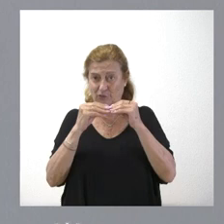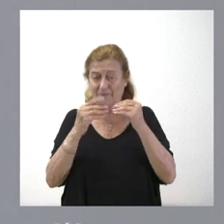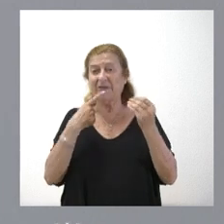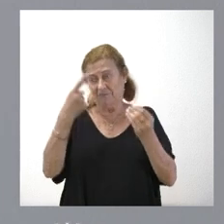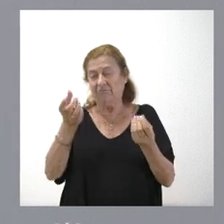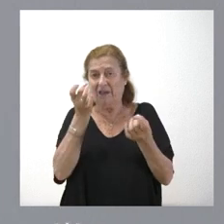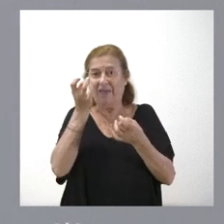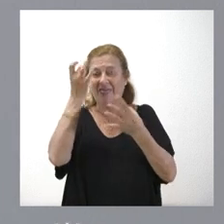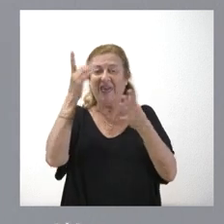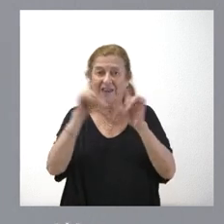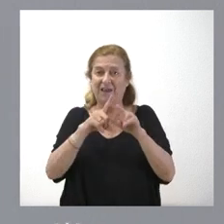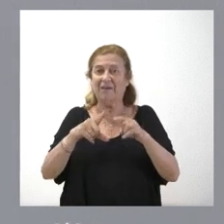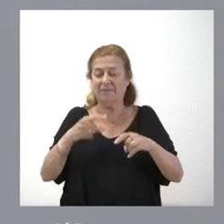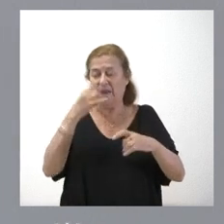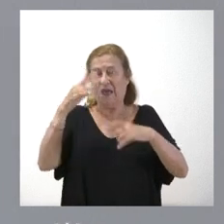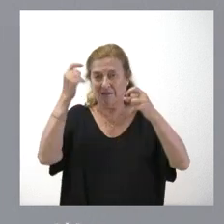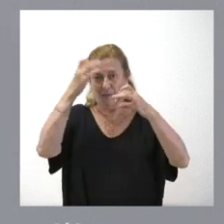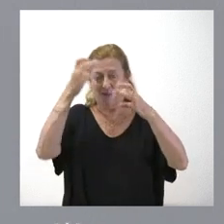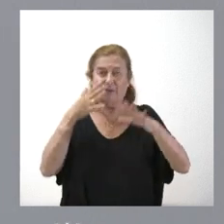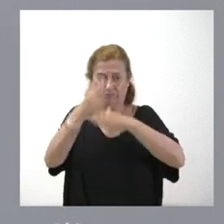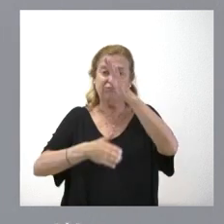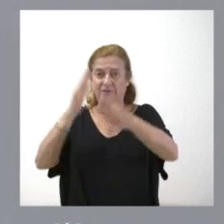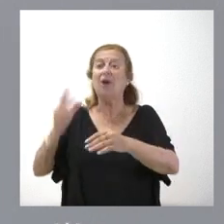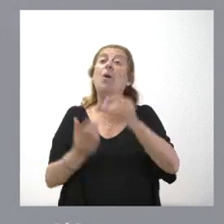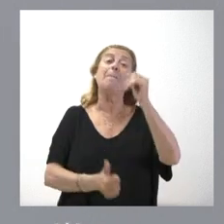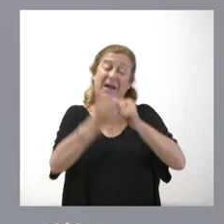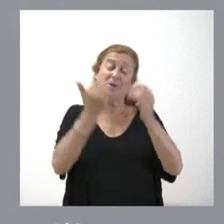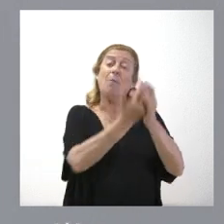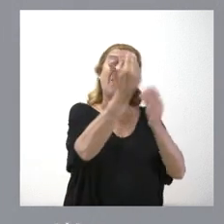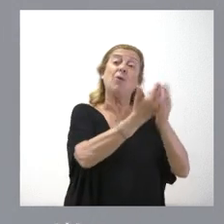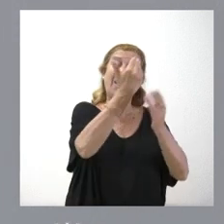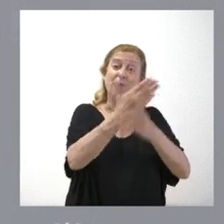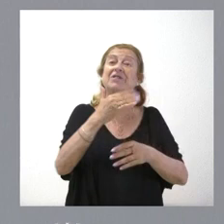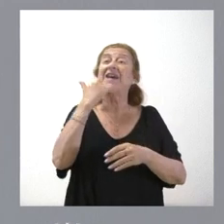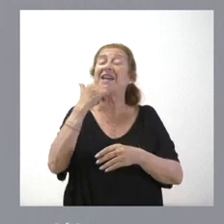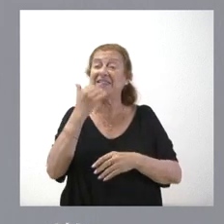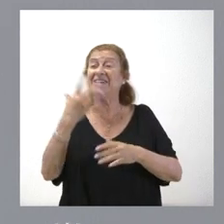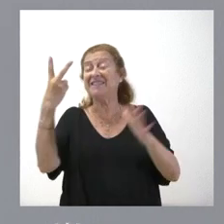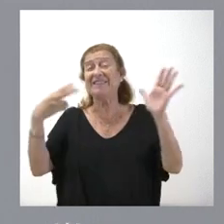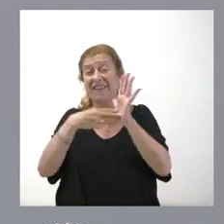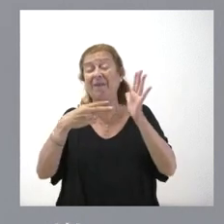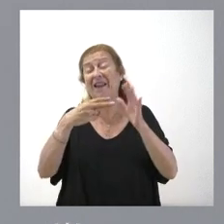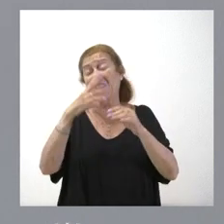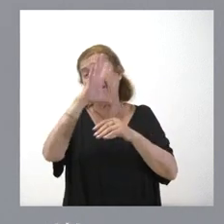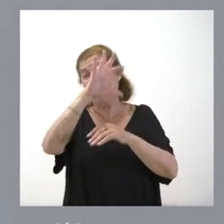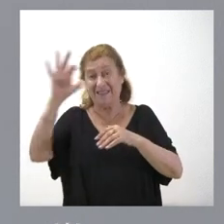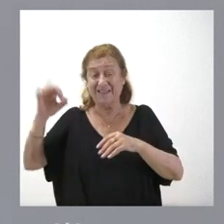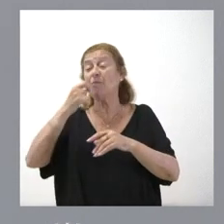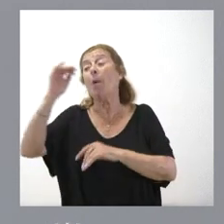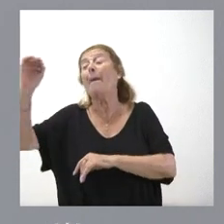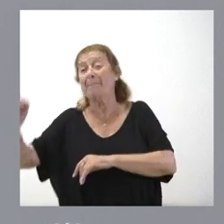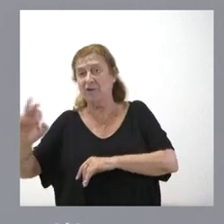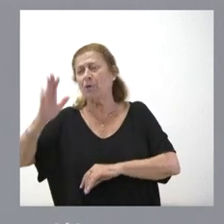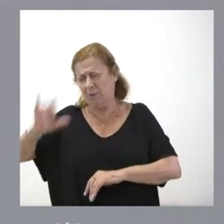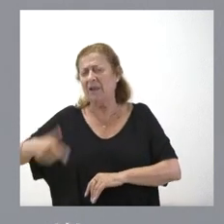idea del impacto de esta actividad mayor en madrugadores que llegamos a casi 13500 personas algo menor pero importante en